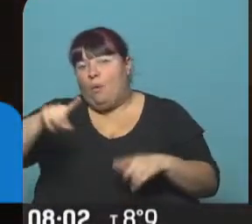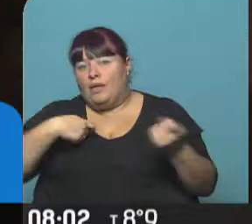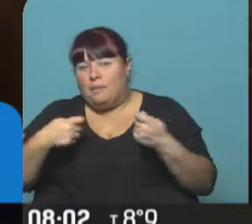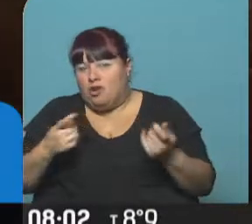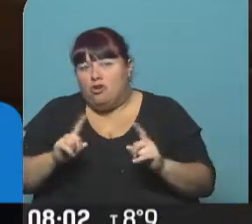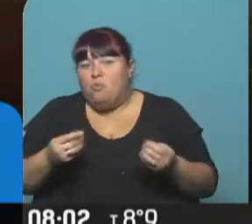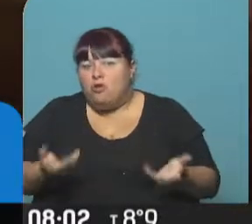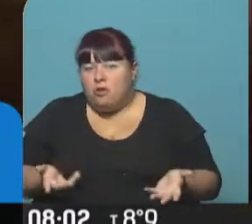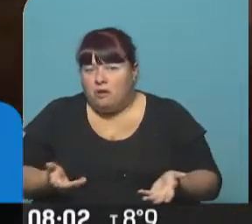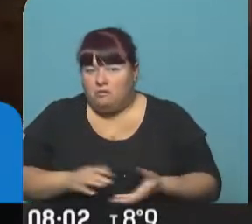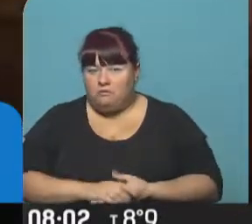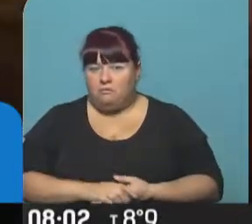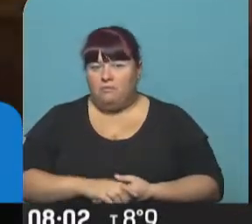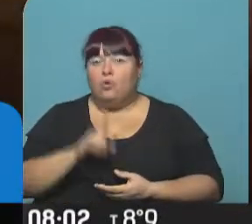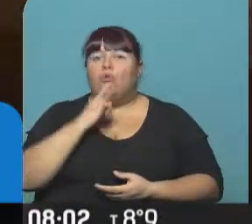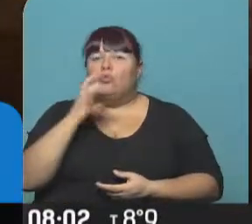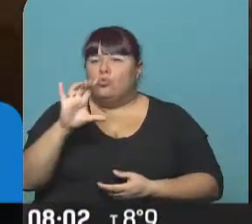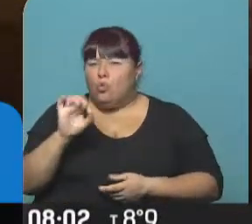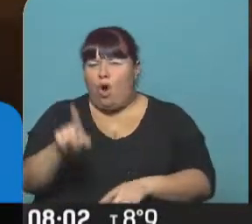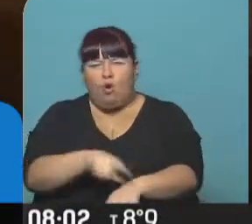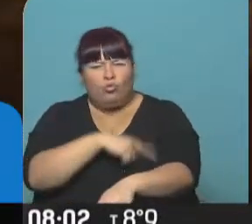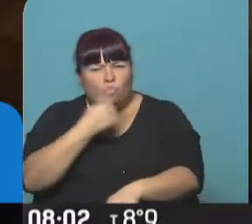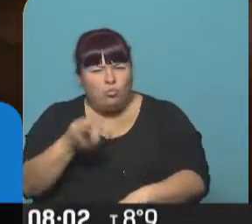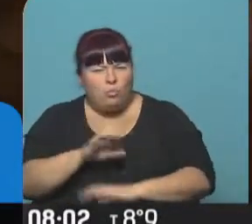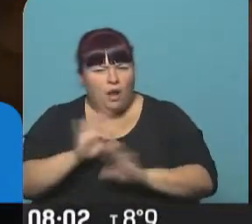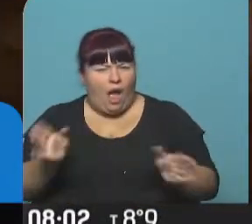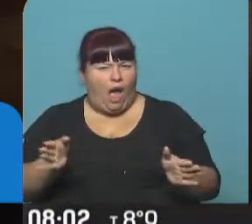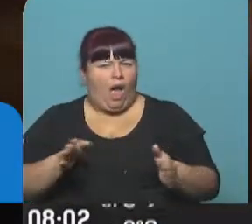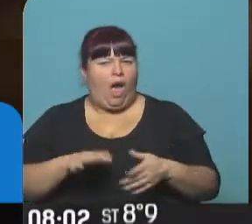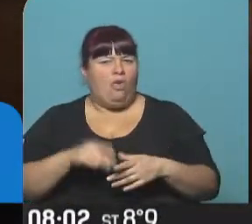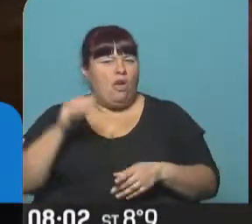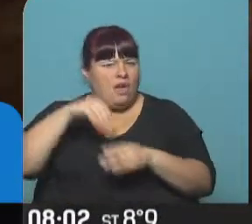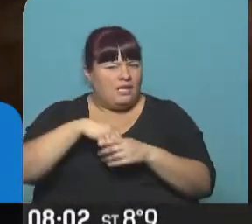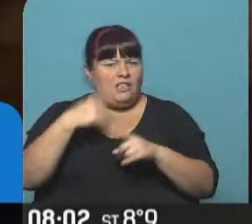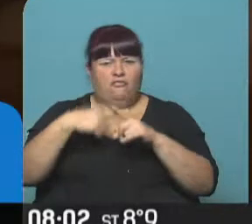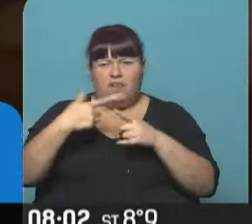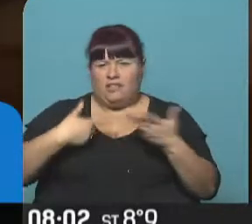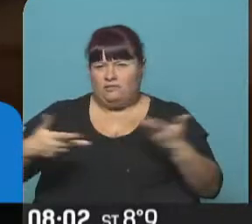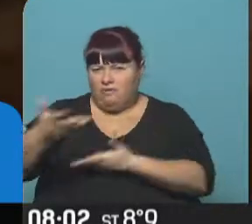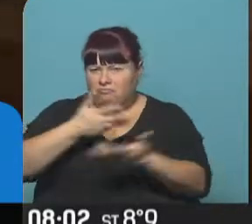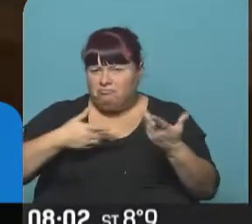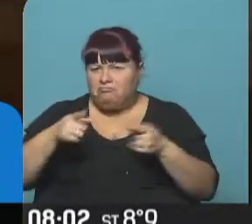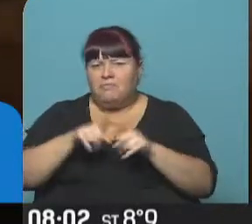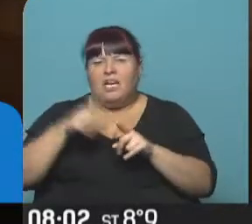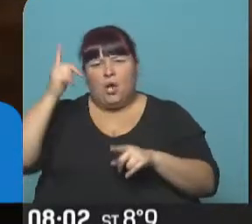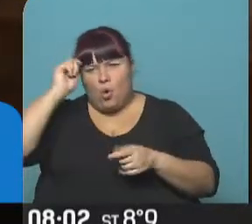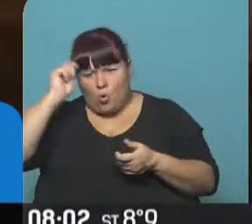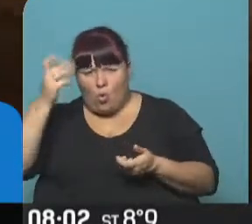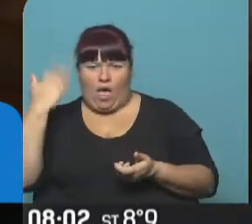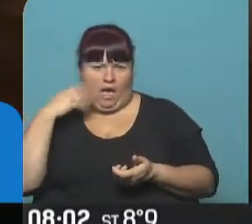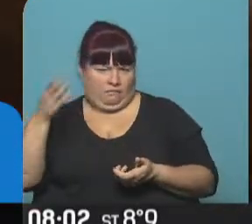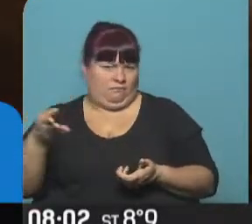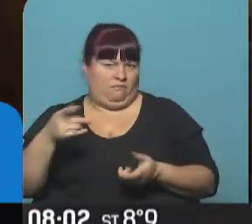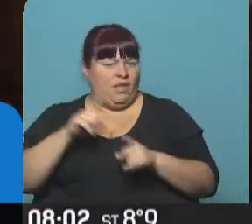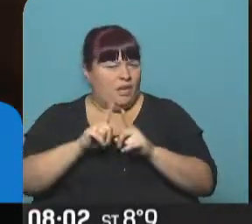local? Bueno, Tuco está recontra acostumbrado a participar de eventos sociales, estuvo en la rural.